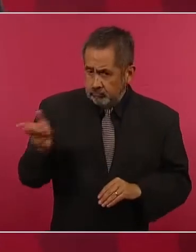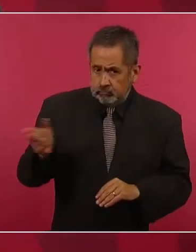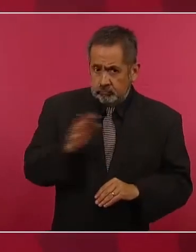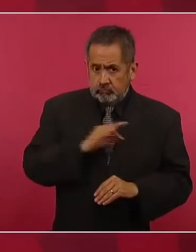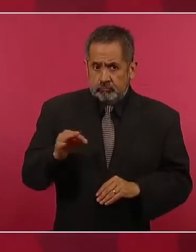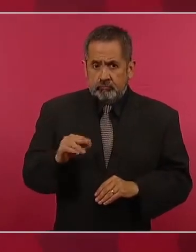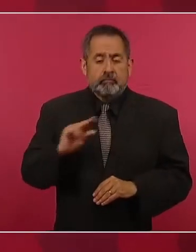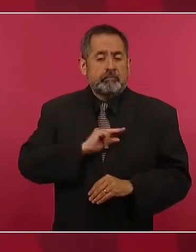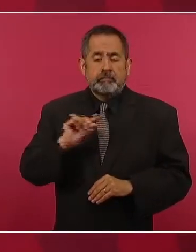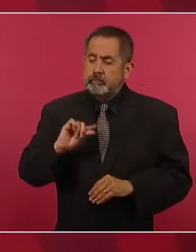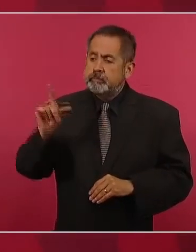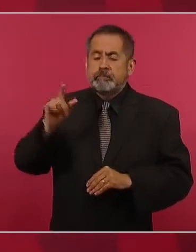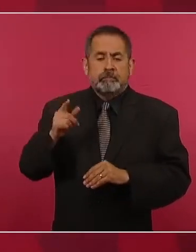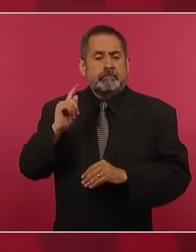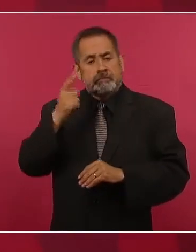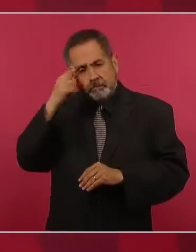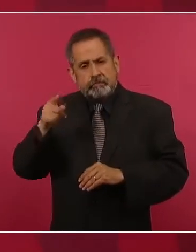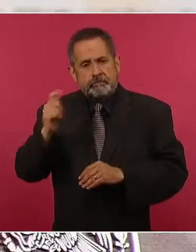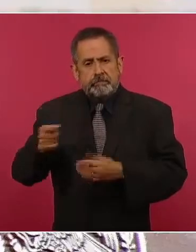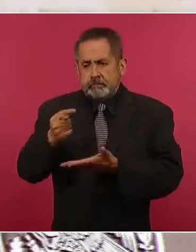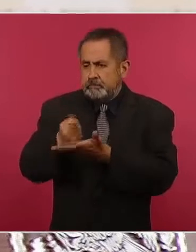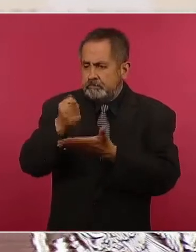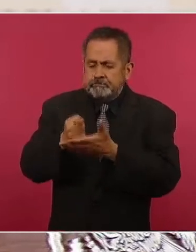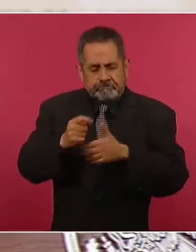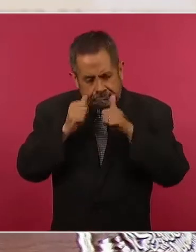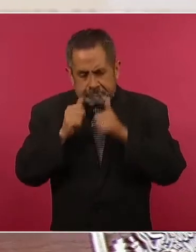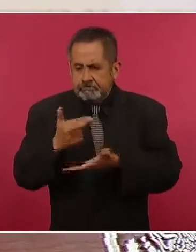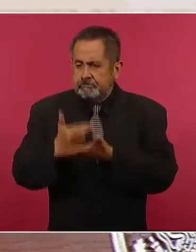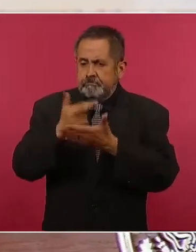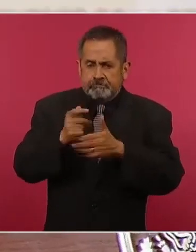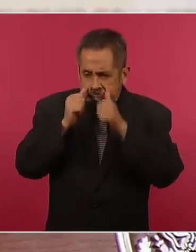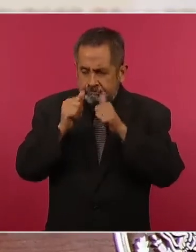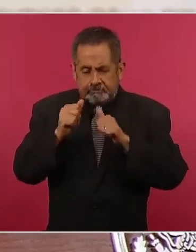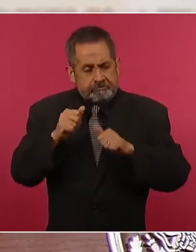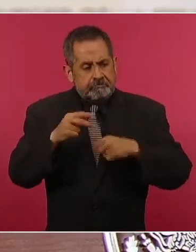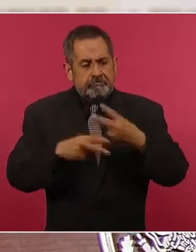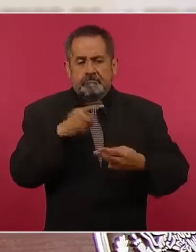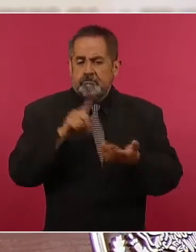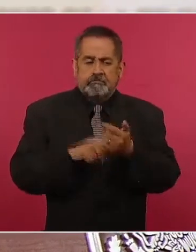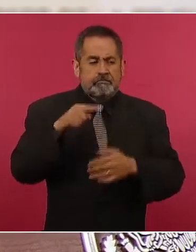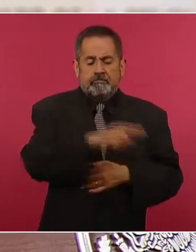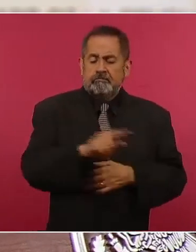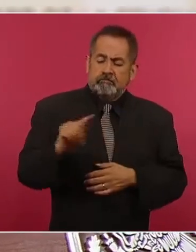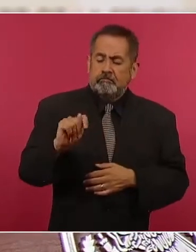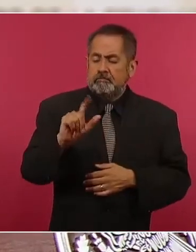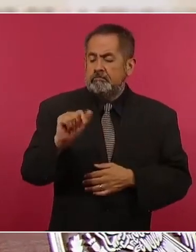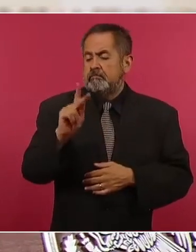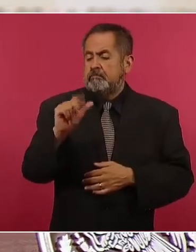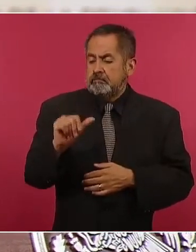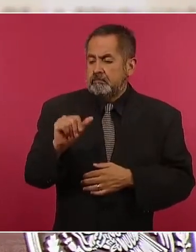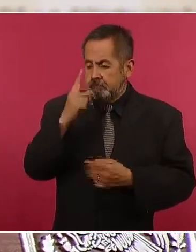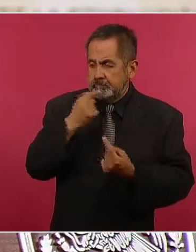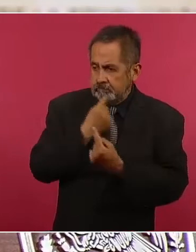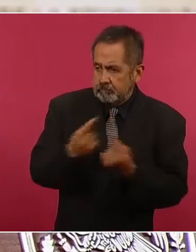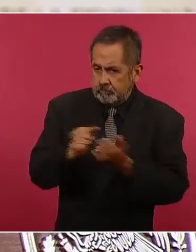Quiero especialistas para la atención al centro de terapia para niñas, niños